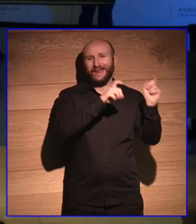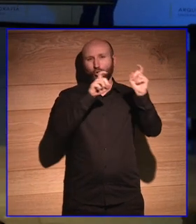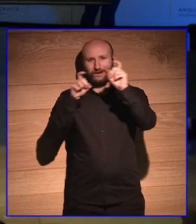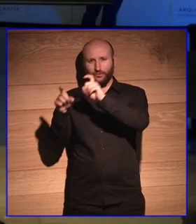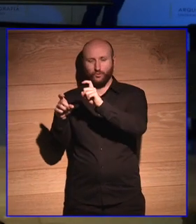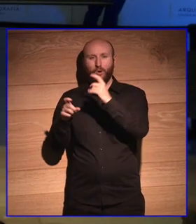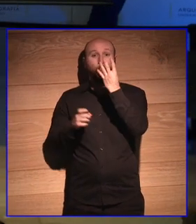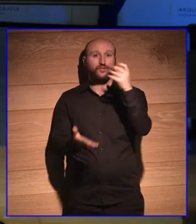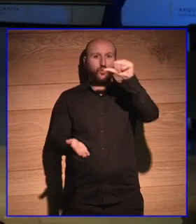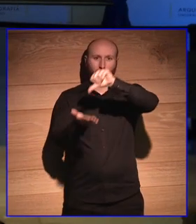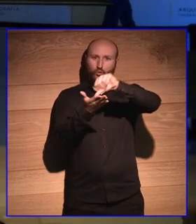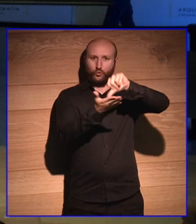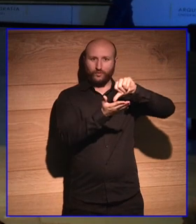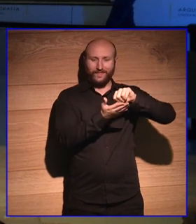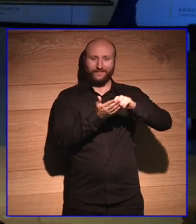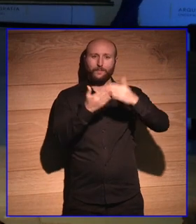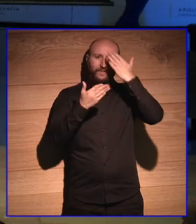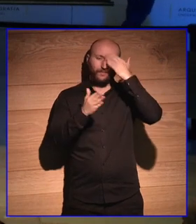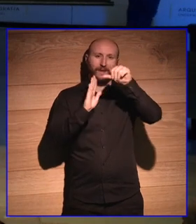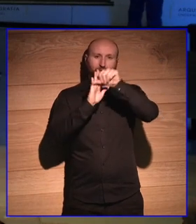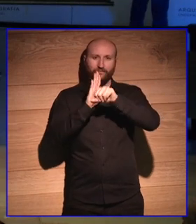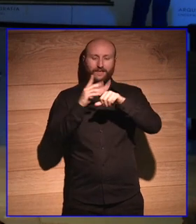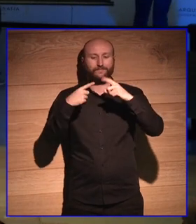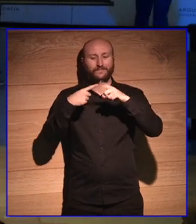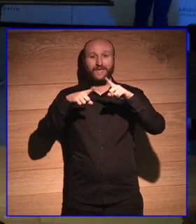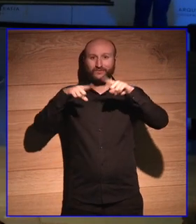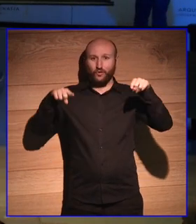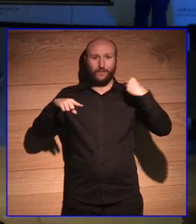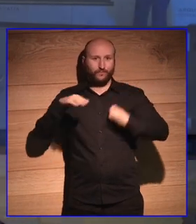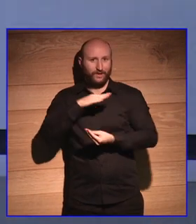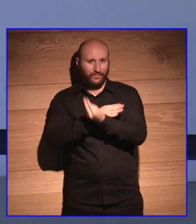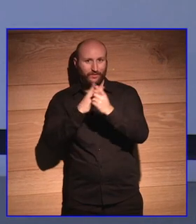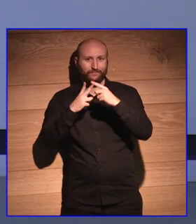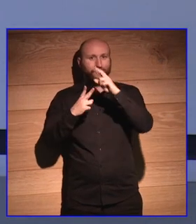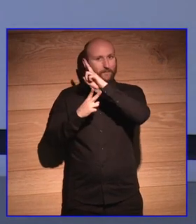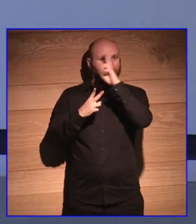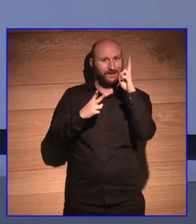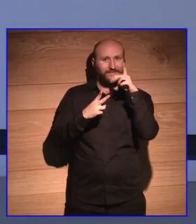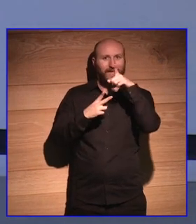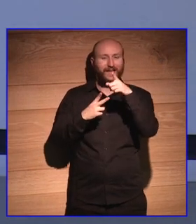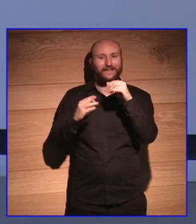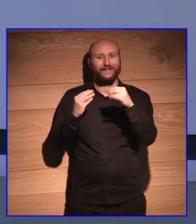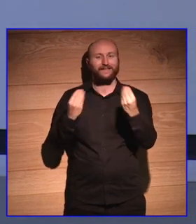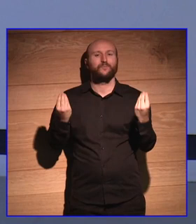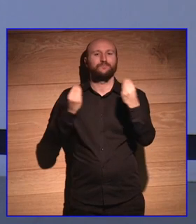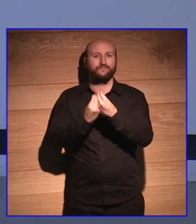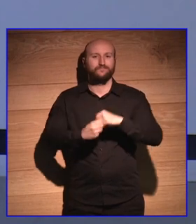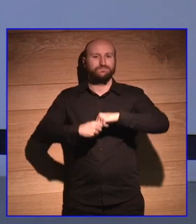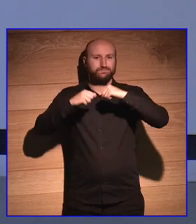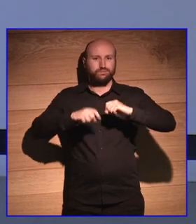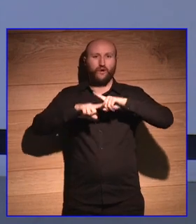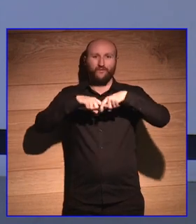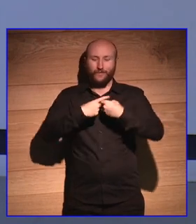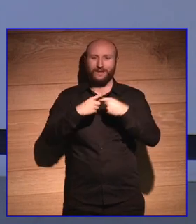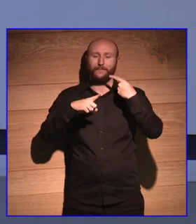cuatro ciudades que marcaron su biografía que son segovia la ciudad en la que nació madrid donde es donde se hacen con su familia y donde se formó sus primeros años